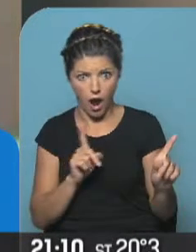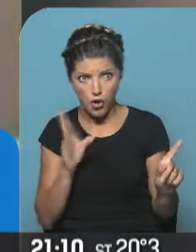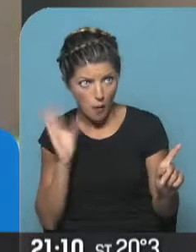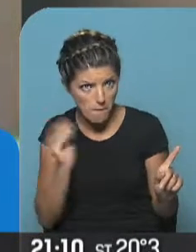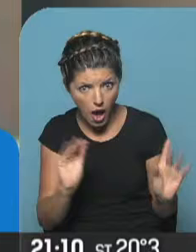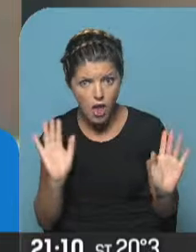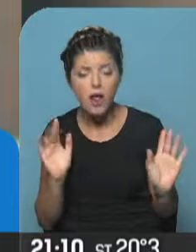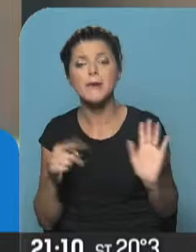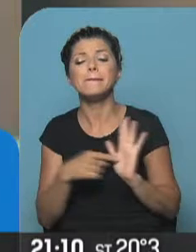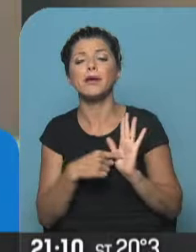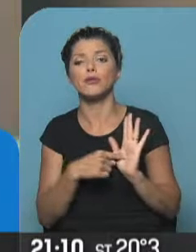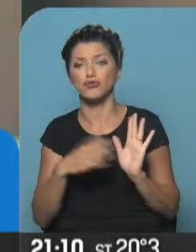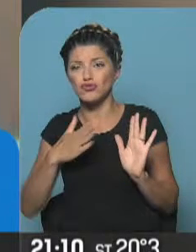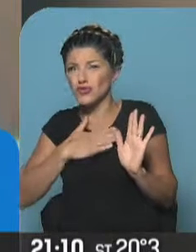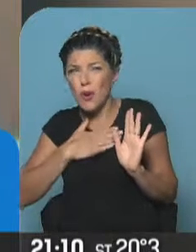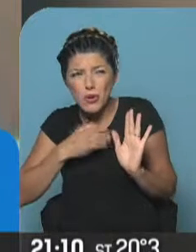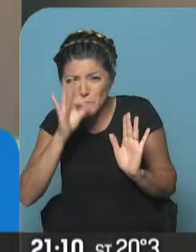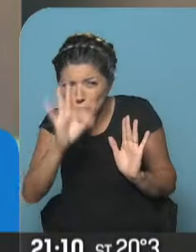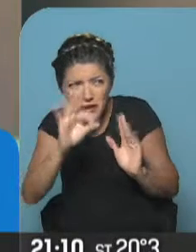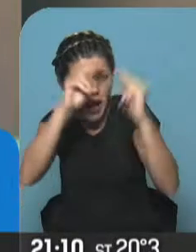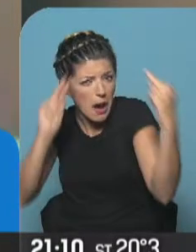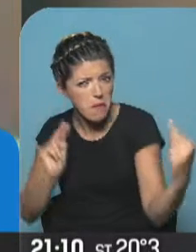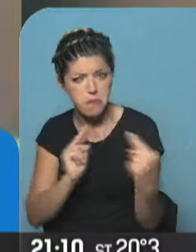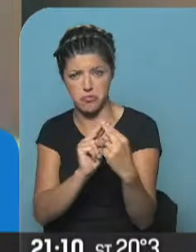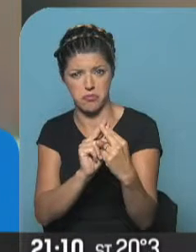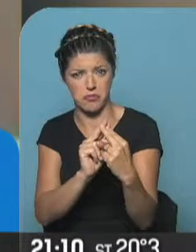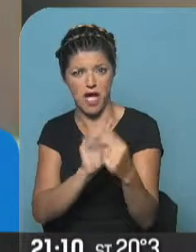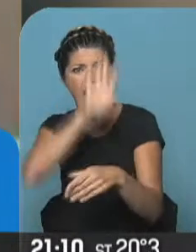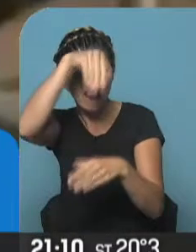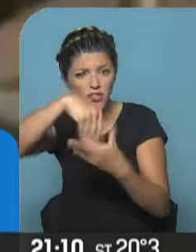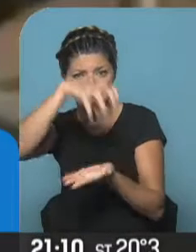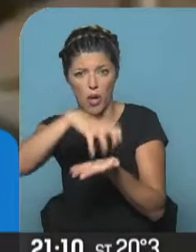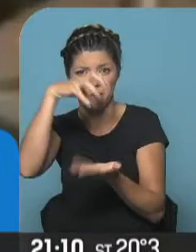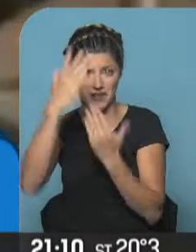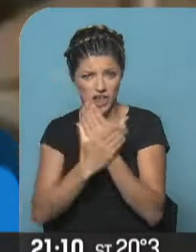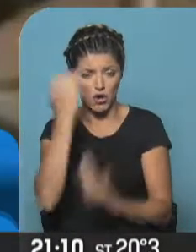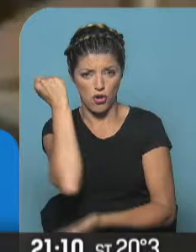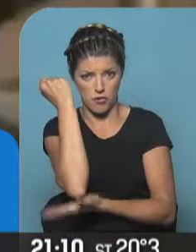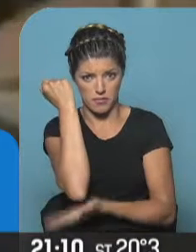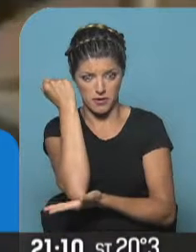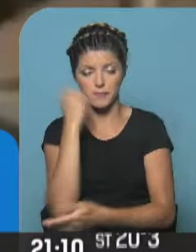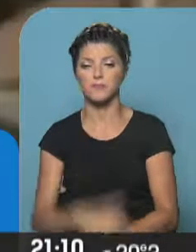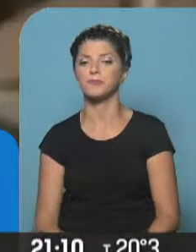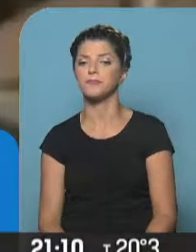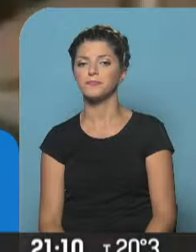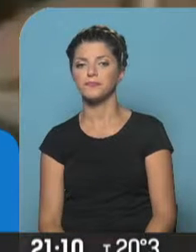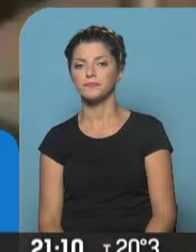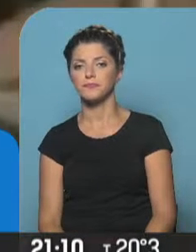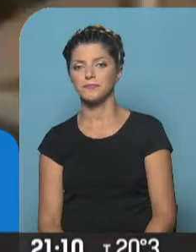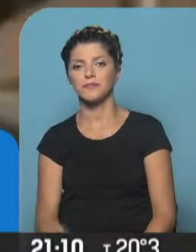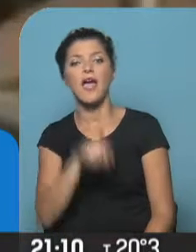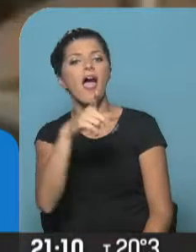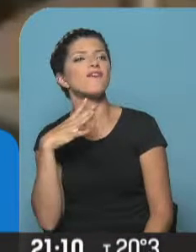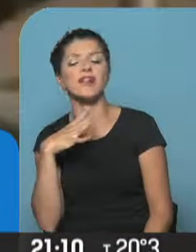cosas más pero sólo me he cruzado nunca con el señor en ingresé en el ministerio de economía a rick wakeman y co le faltaba la